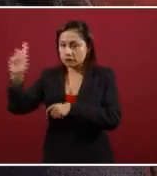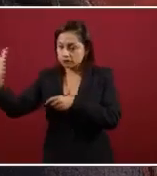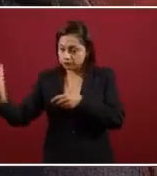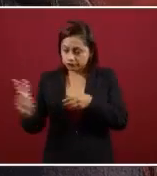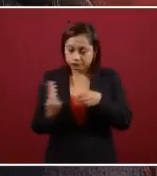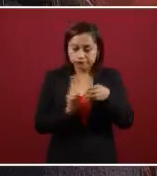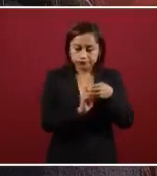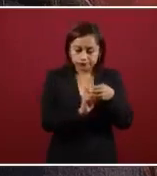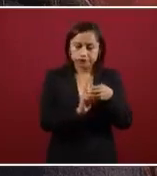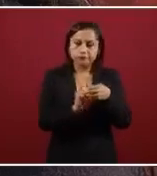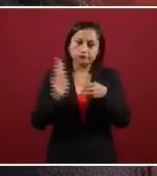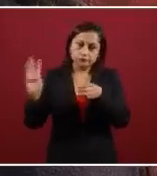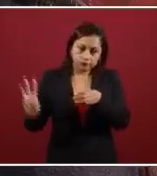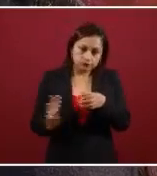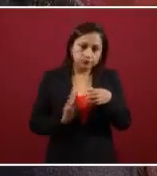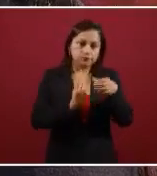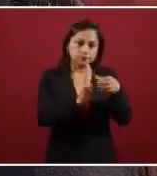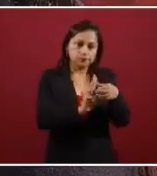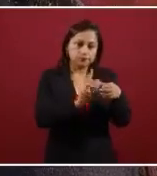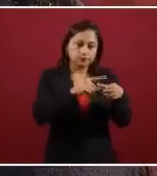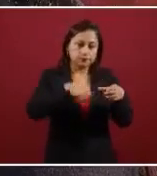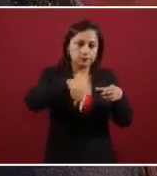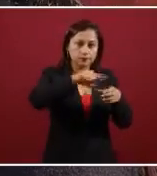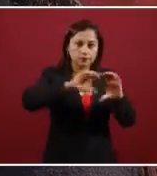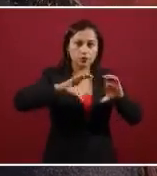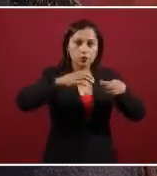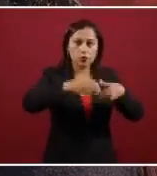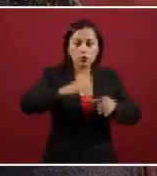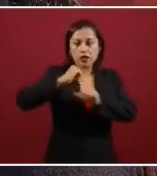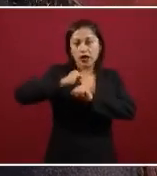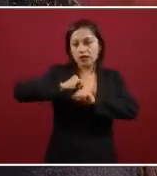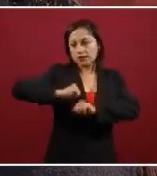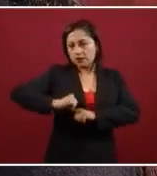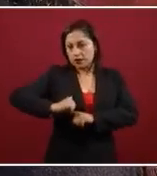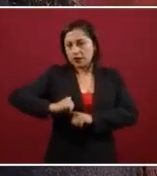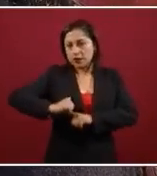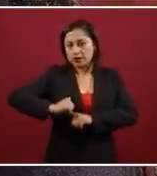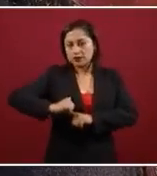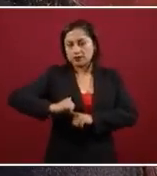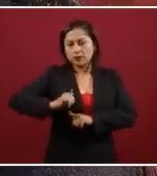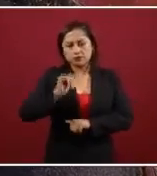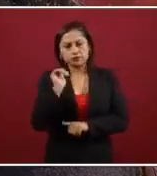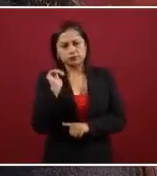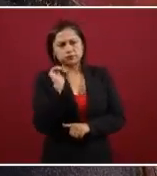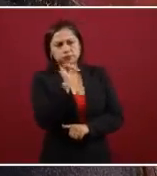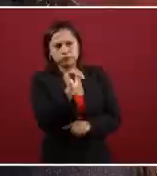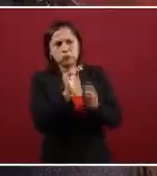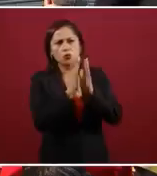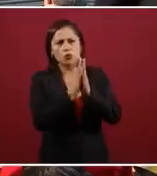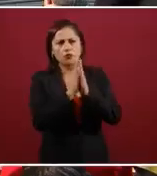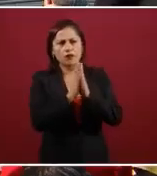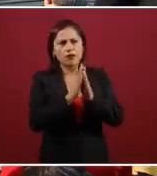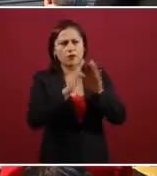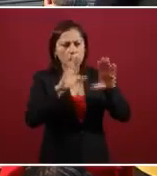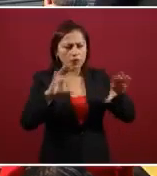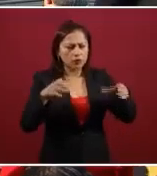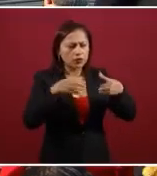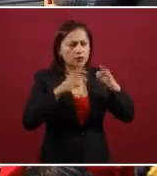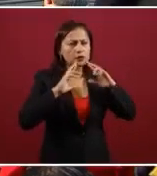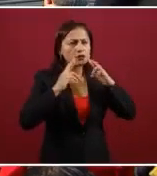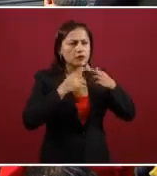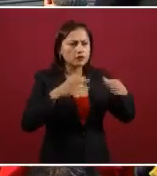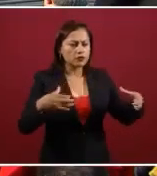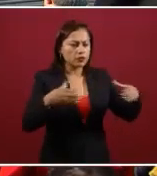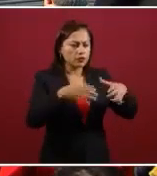las autoridades locales y pidieron que se pudiera en asamblea informar de un programa, este programa del